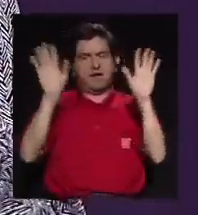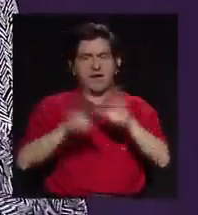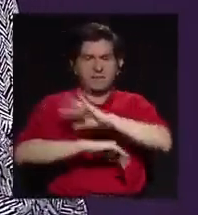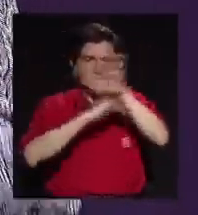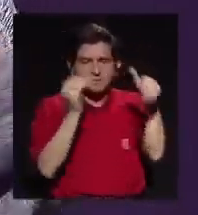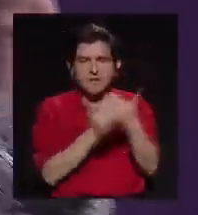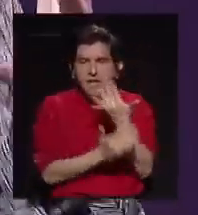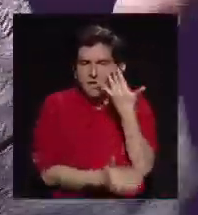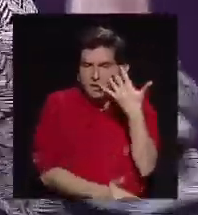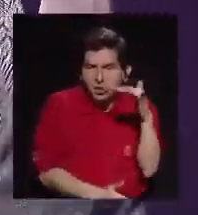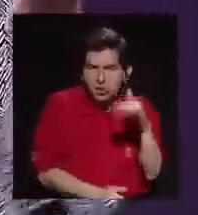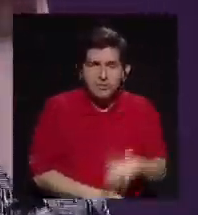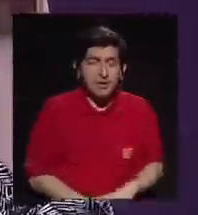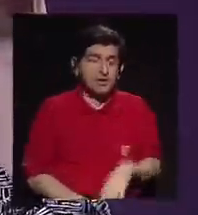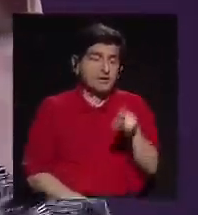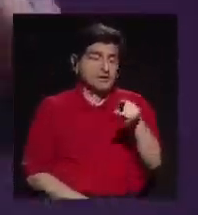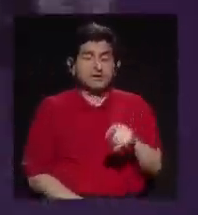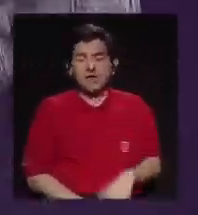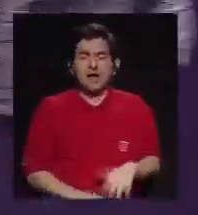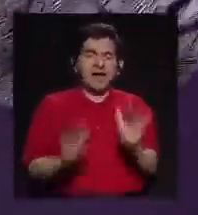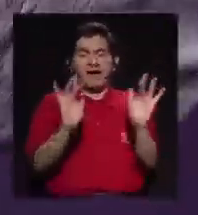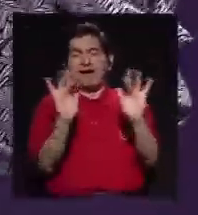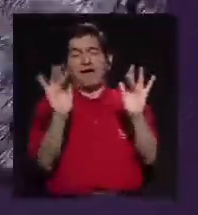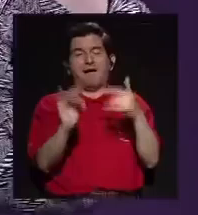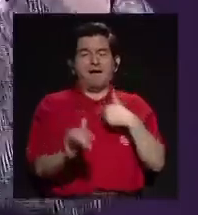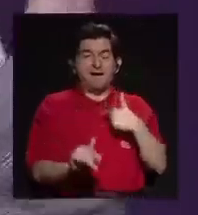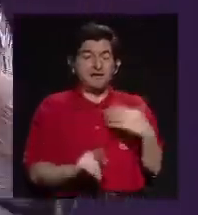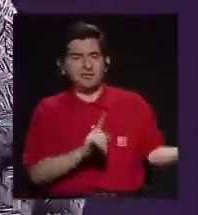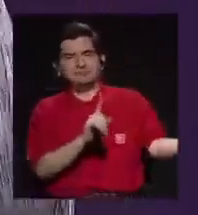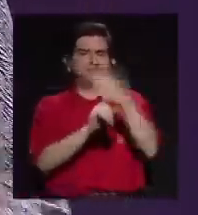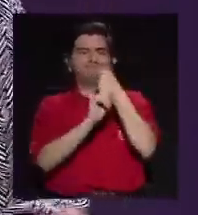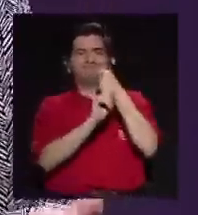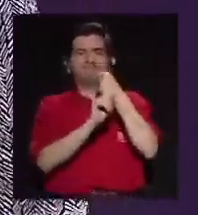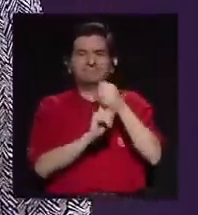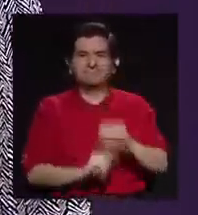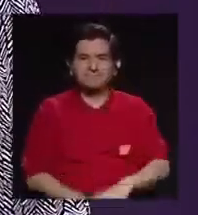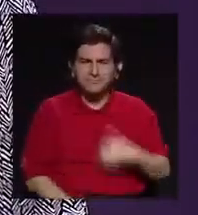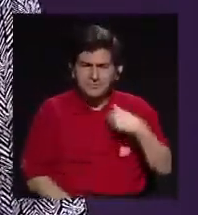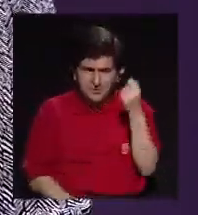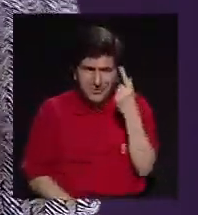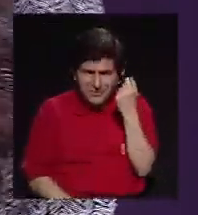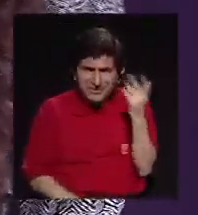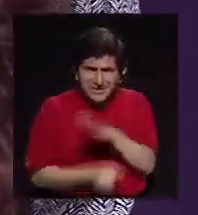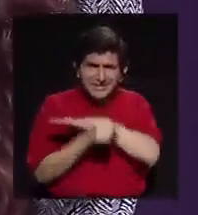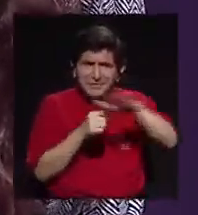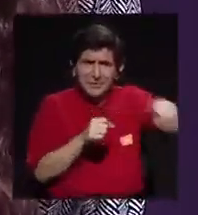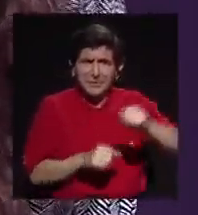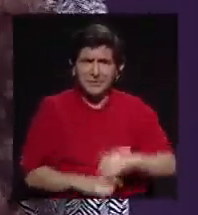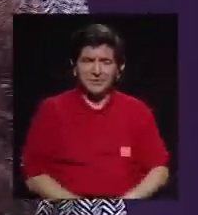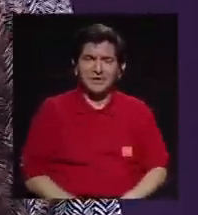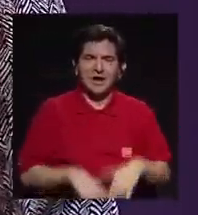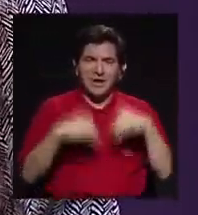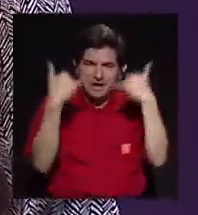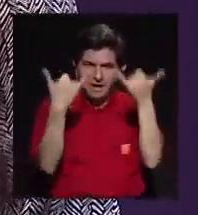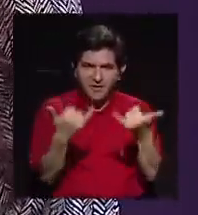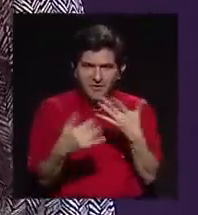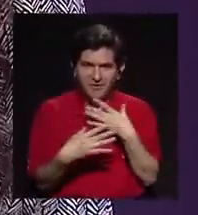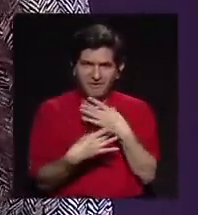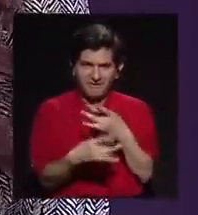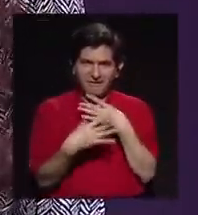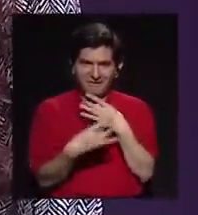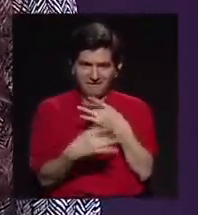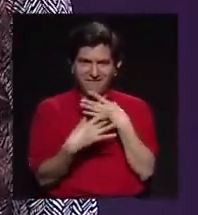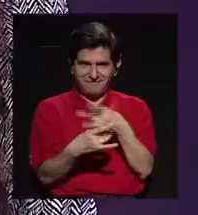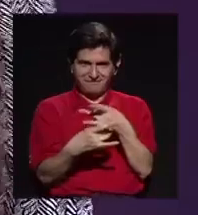que parezca que brille, por así decirlo, de yo me voy a agarrar, es que yo lo puedo entender totalmente, ¿verdad? Ahora, lo curioso de